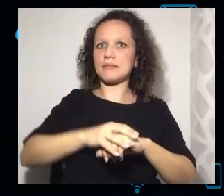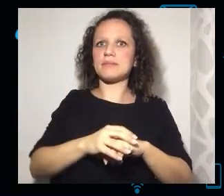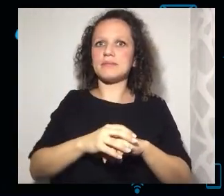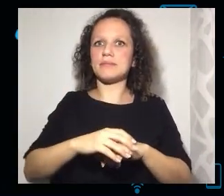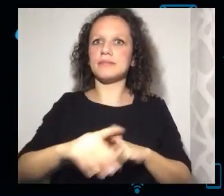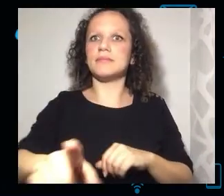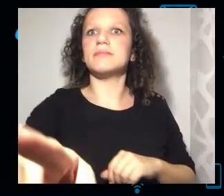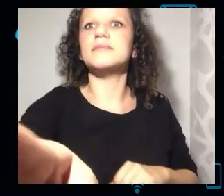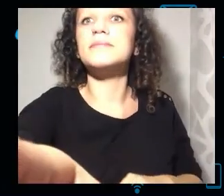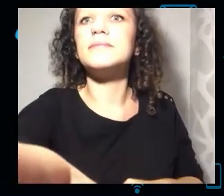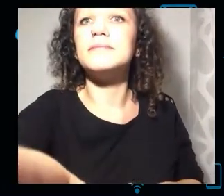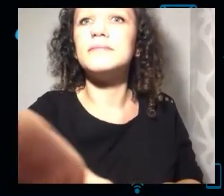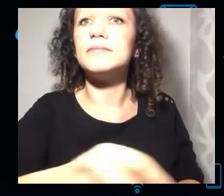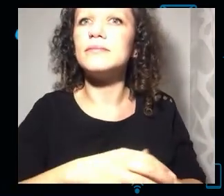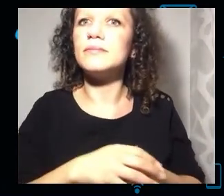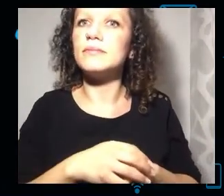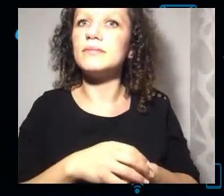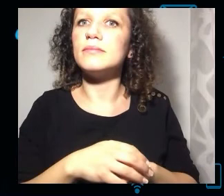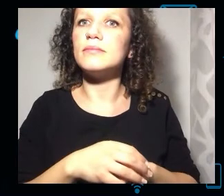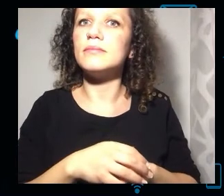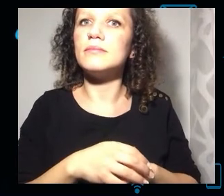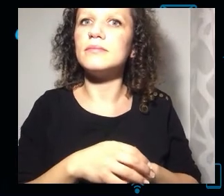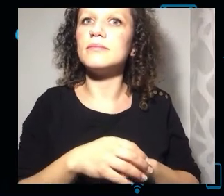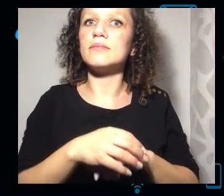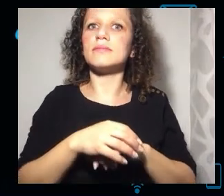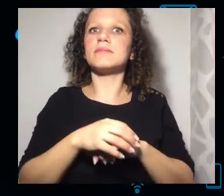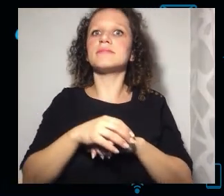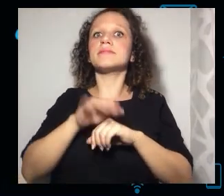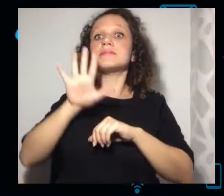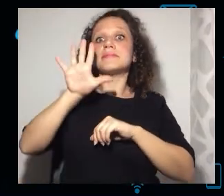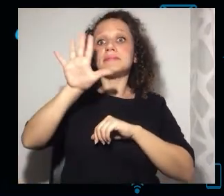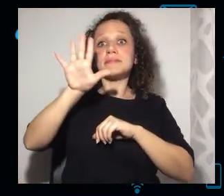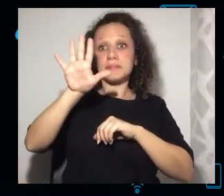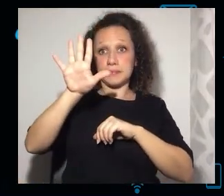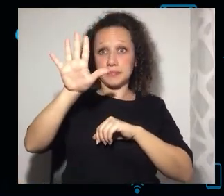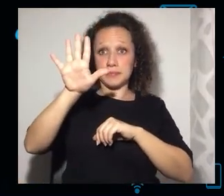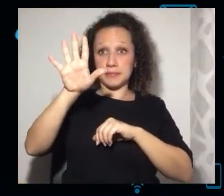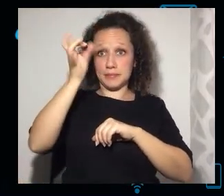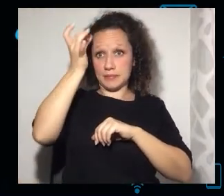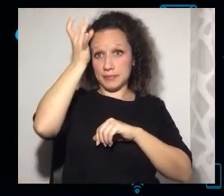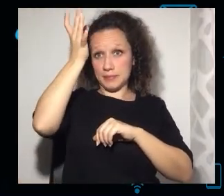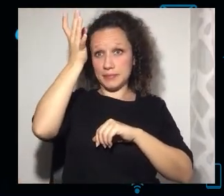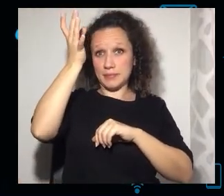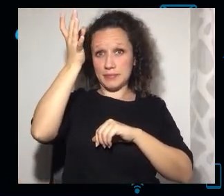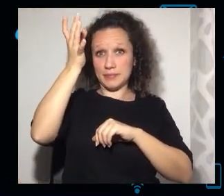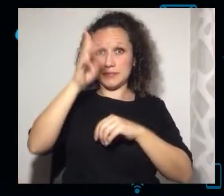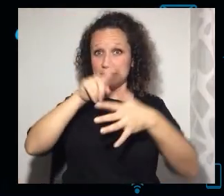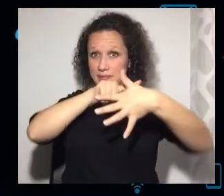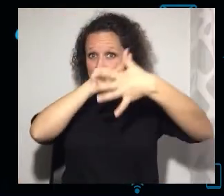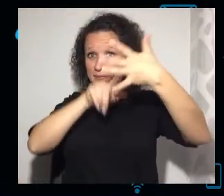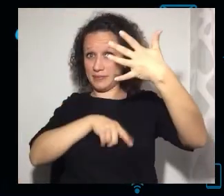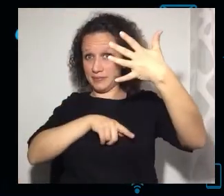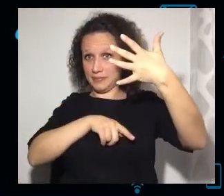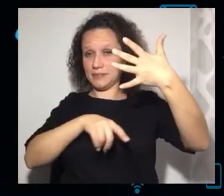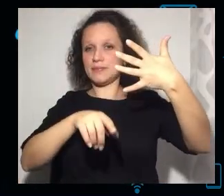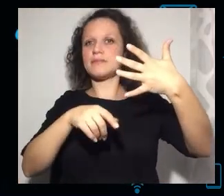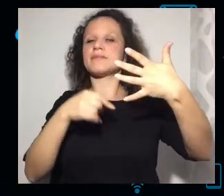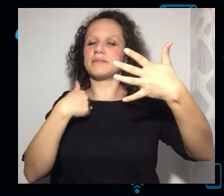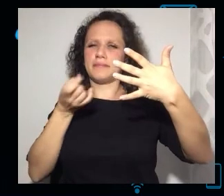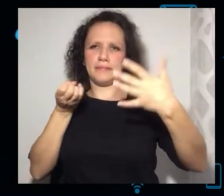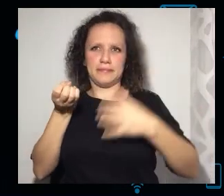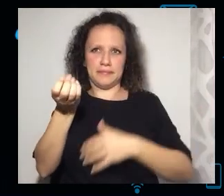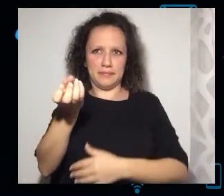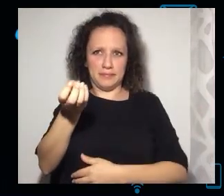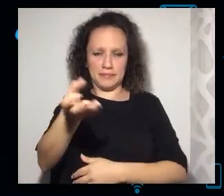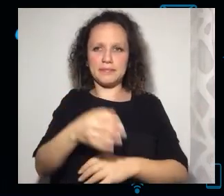estas cinco ideas que me detengo ahora con un poco más de la primera es por